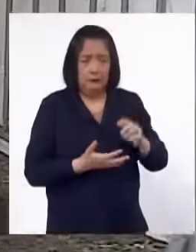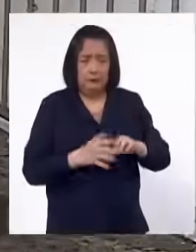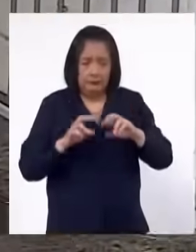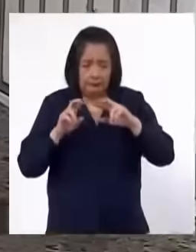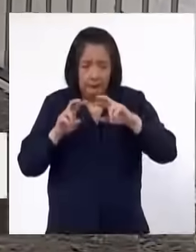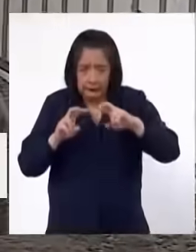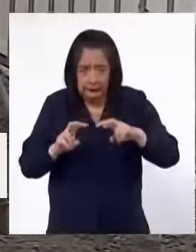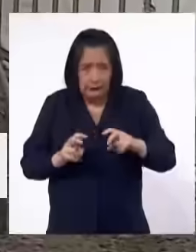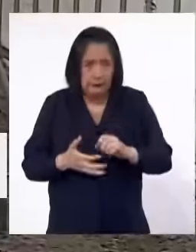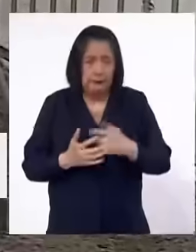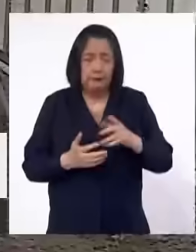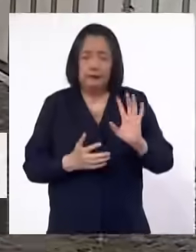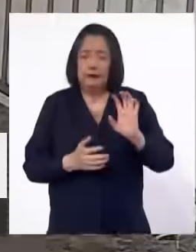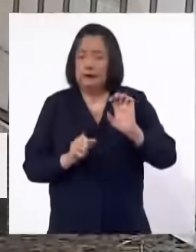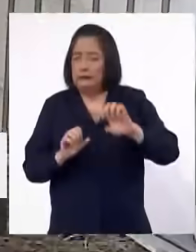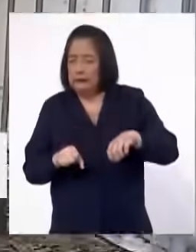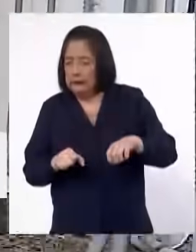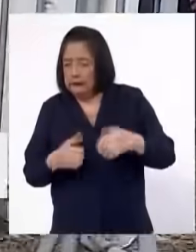para descartar